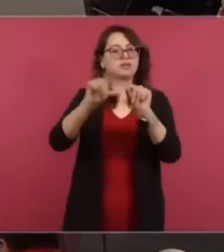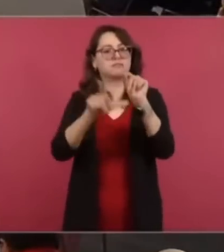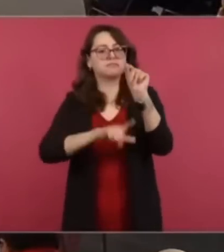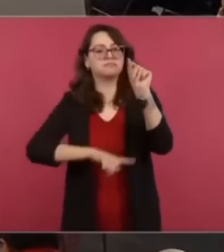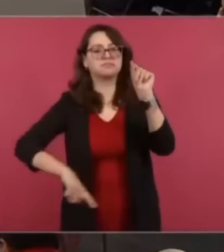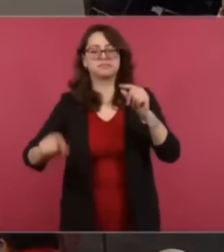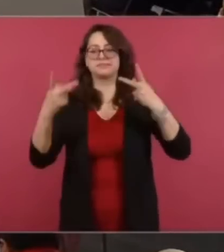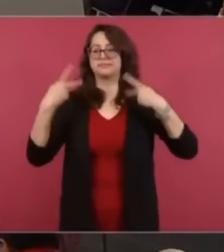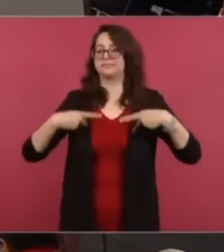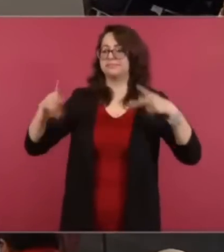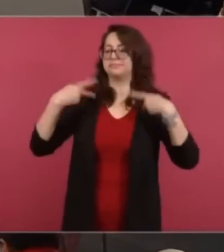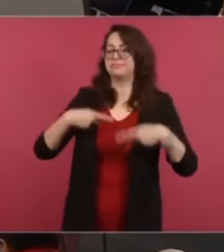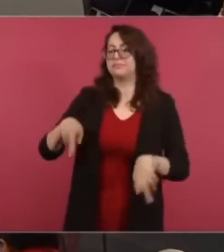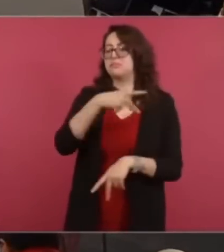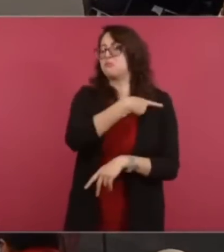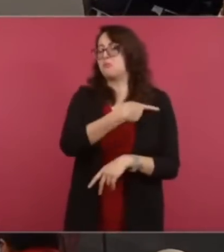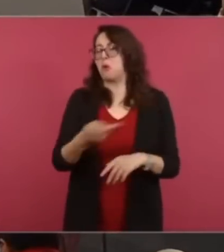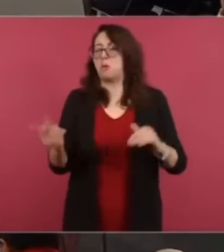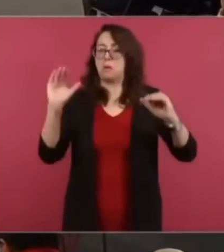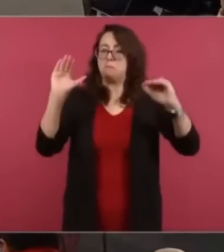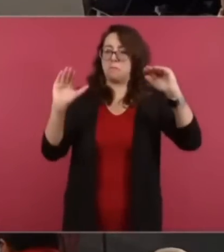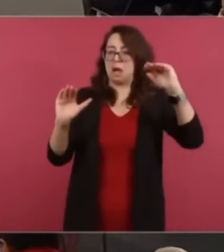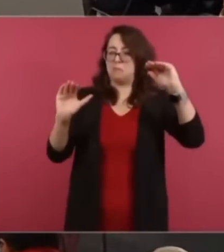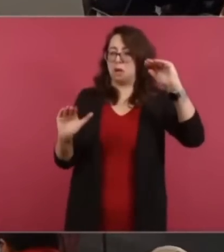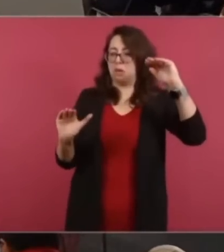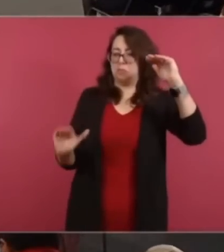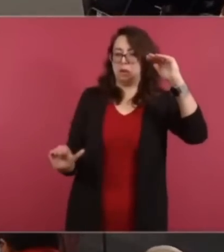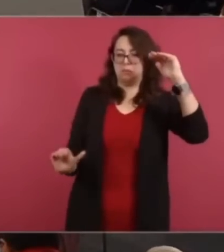pobreza, de la corrupción.